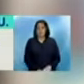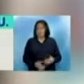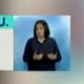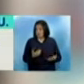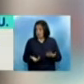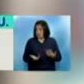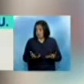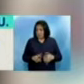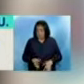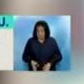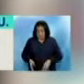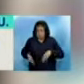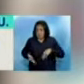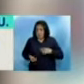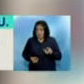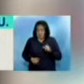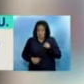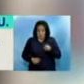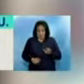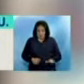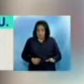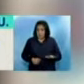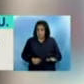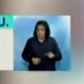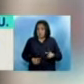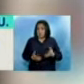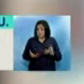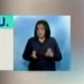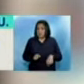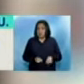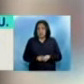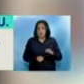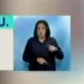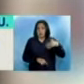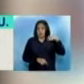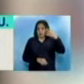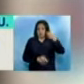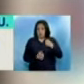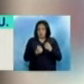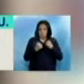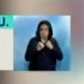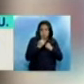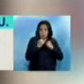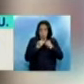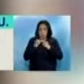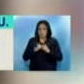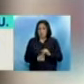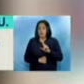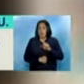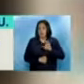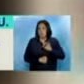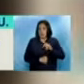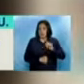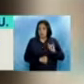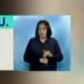aún estar en pañales, pero este pequeñito al parecer quiere ser el próximo Rocky Balboa.